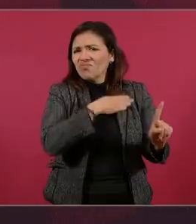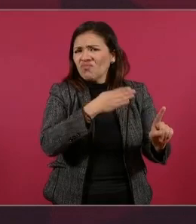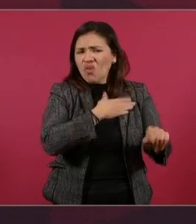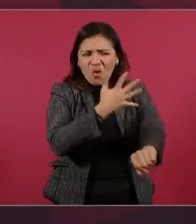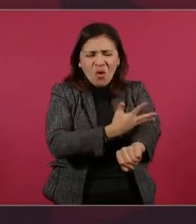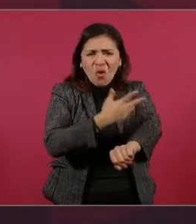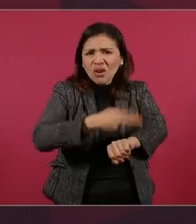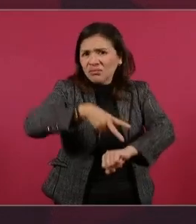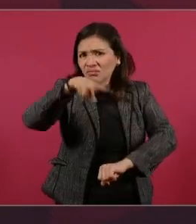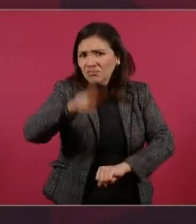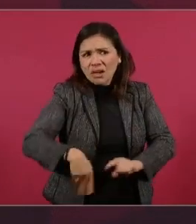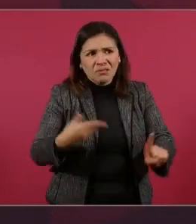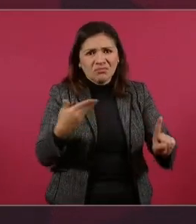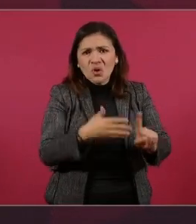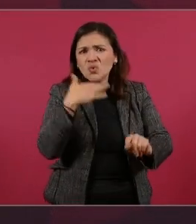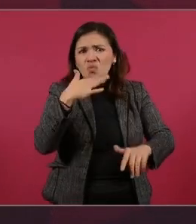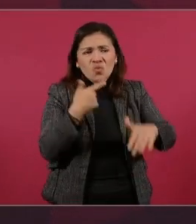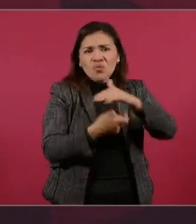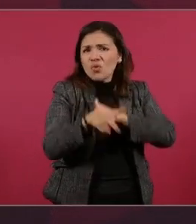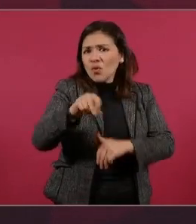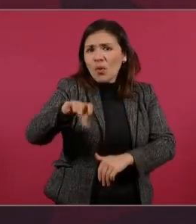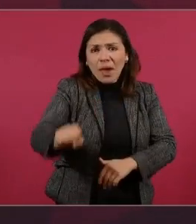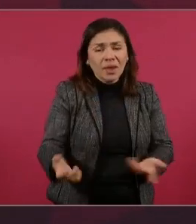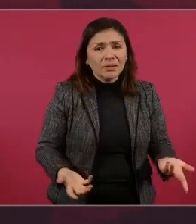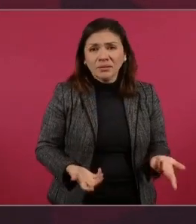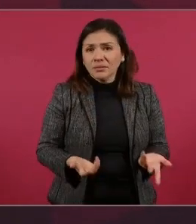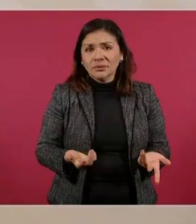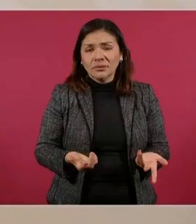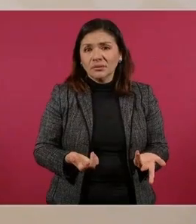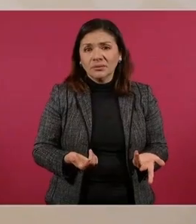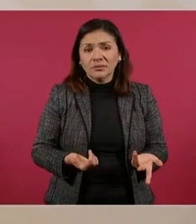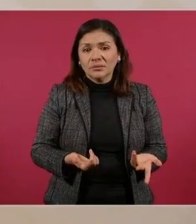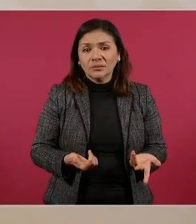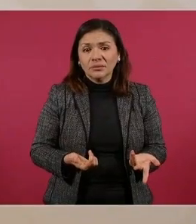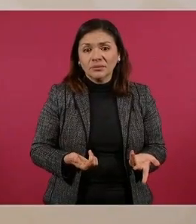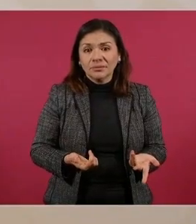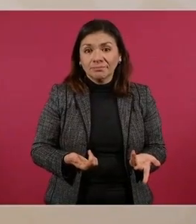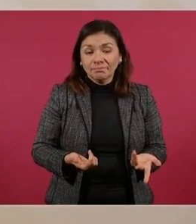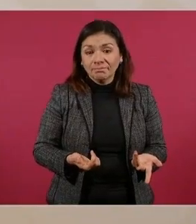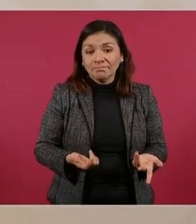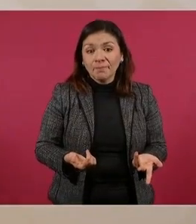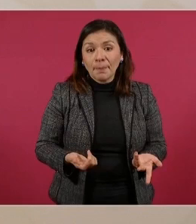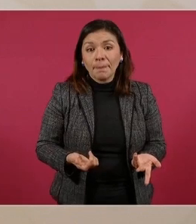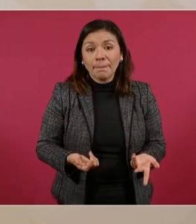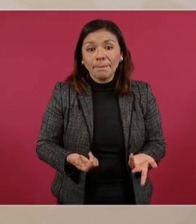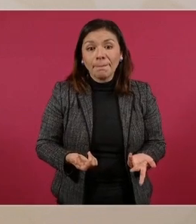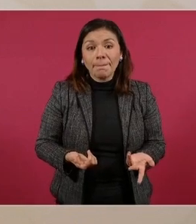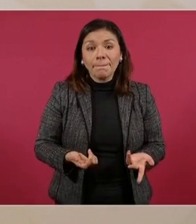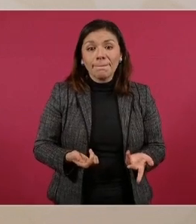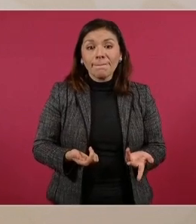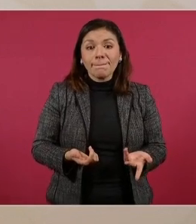Perdón no es corrupto entonces